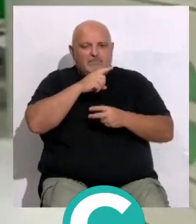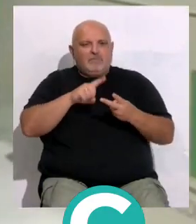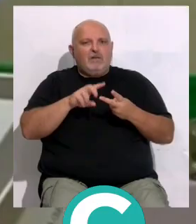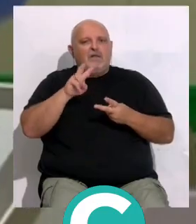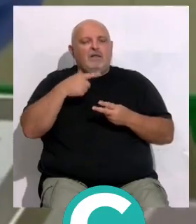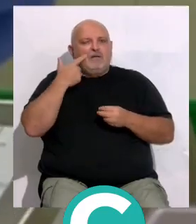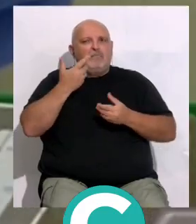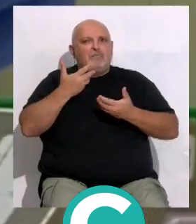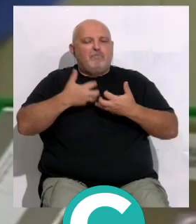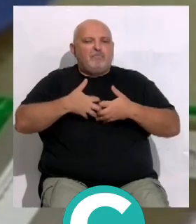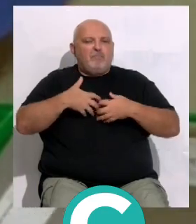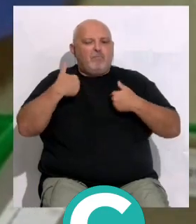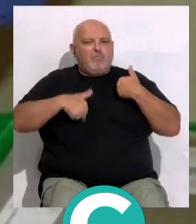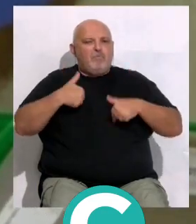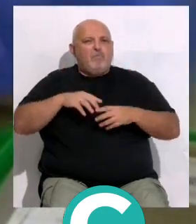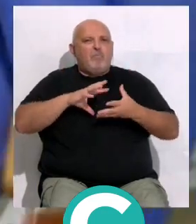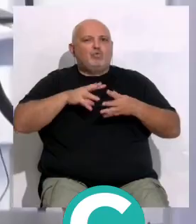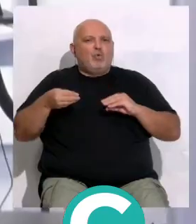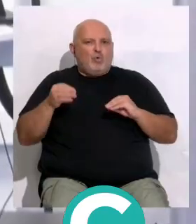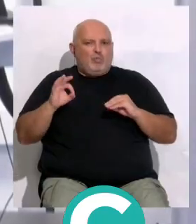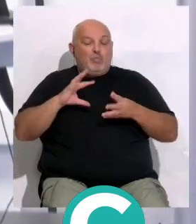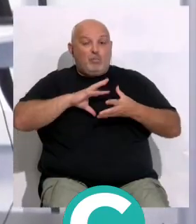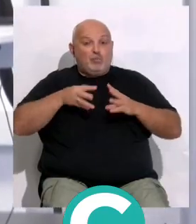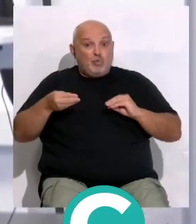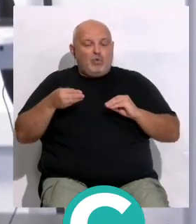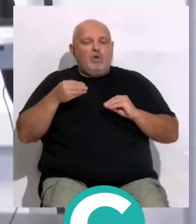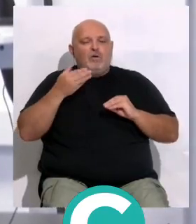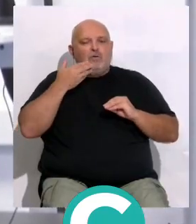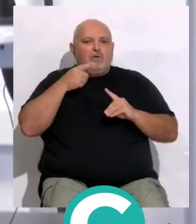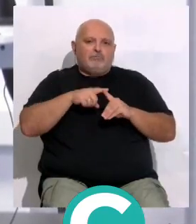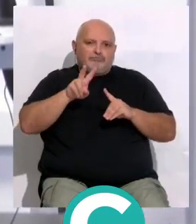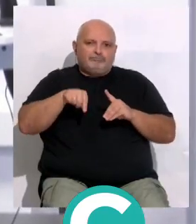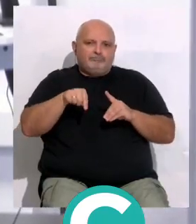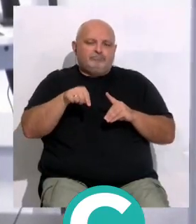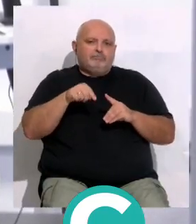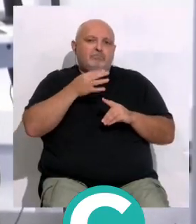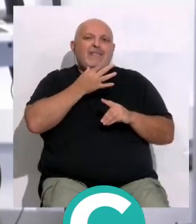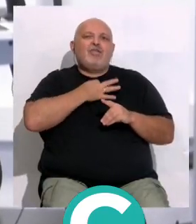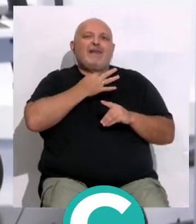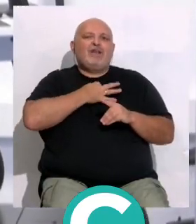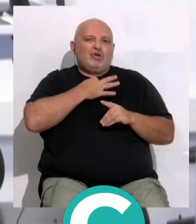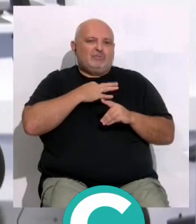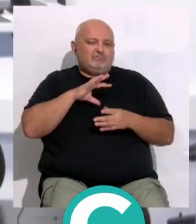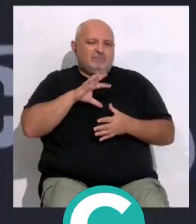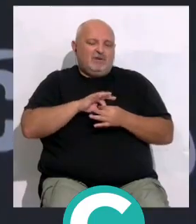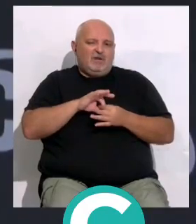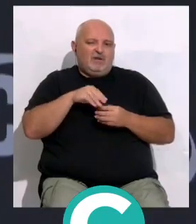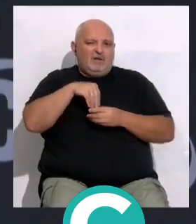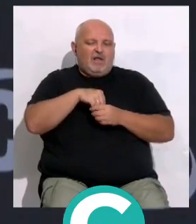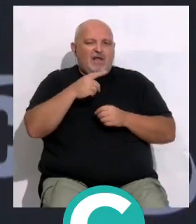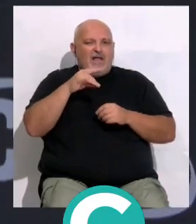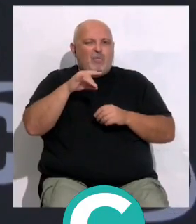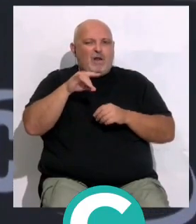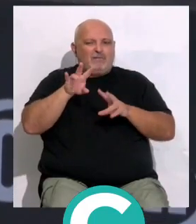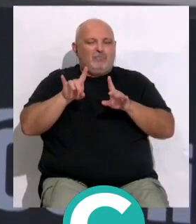de funcionamiento de la musculatura. Destacar que el músculo se considera como un órgano endocrino con un papel clave en la captación de